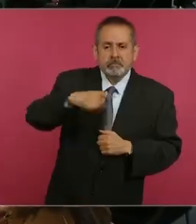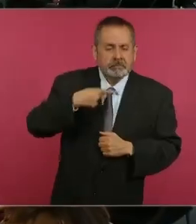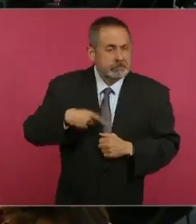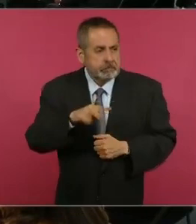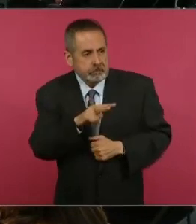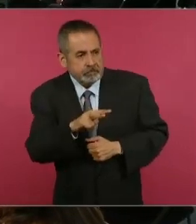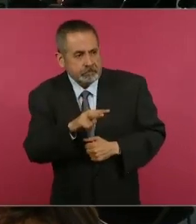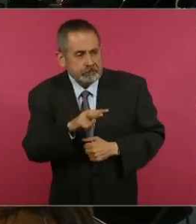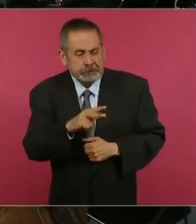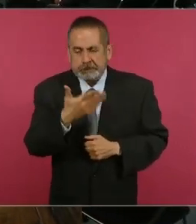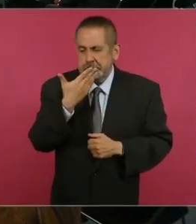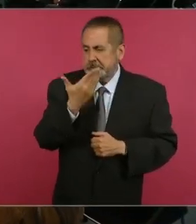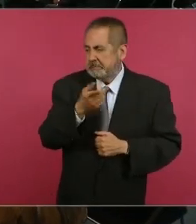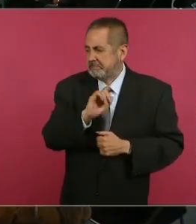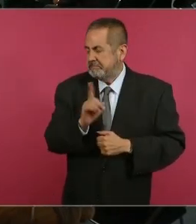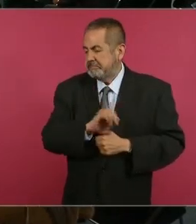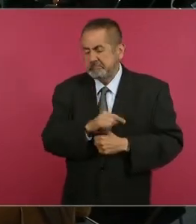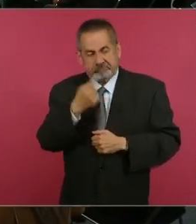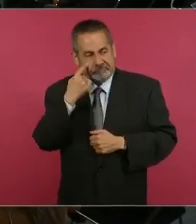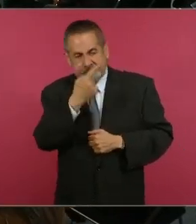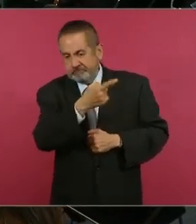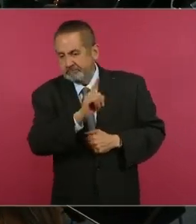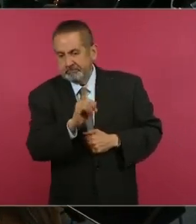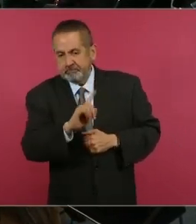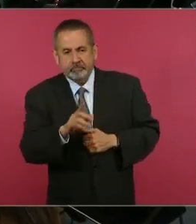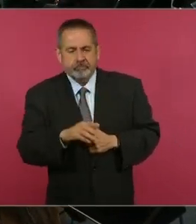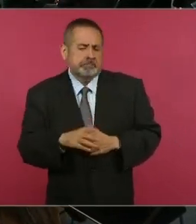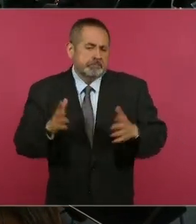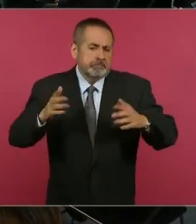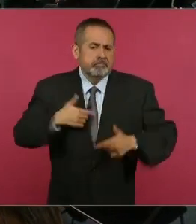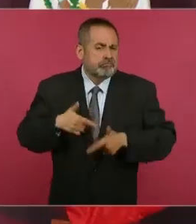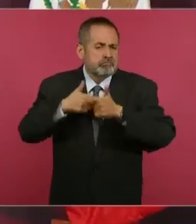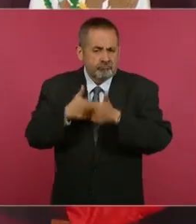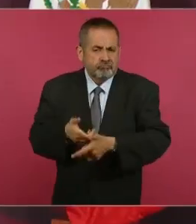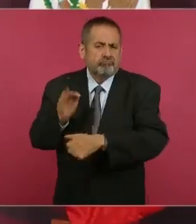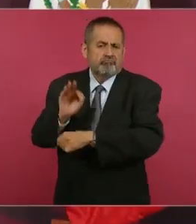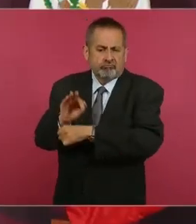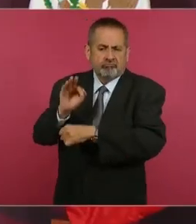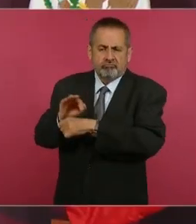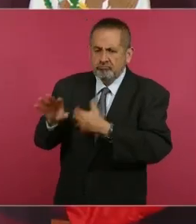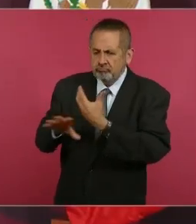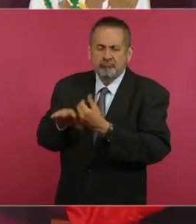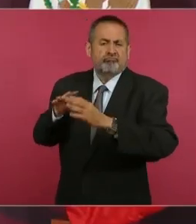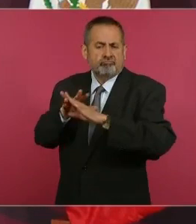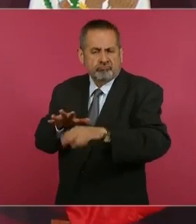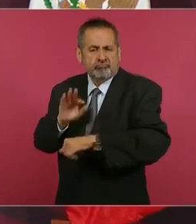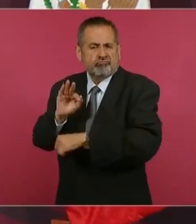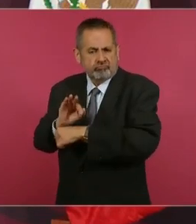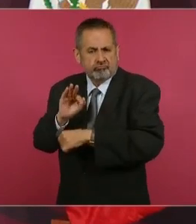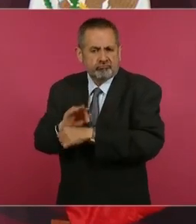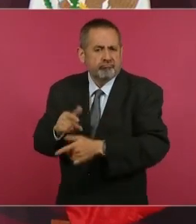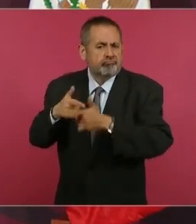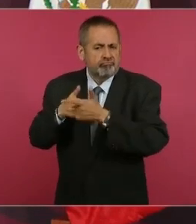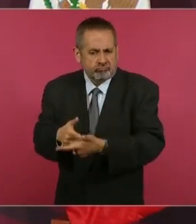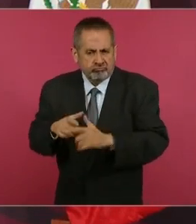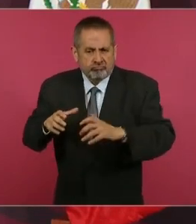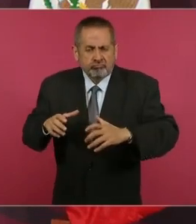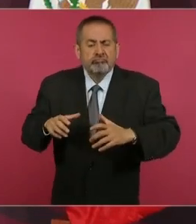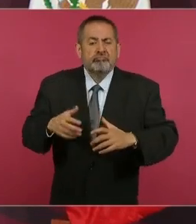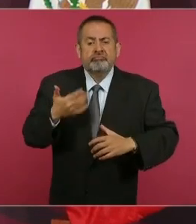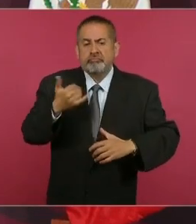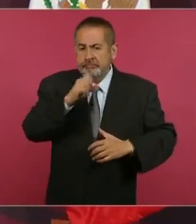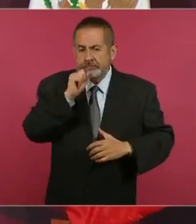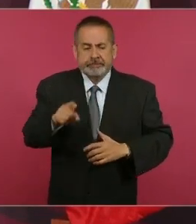¿no? Entonces, vamos a seguir nosotros defendiendo a los migrantes y vamos